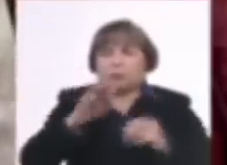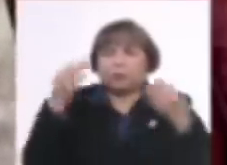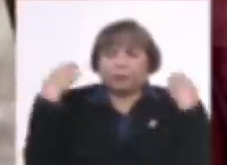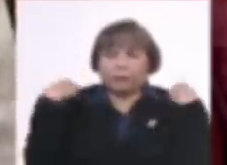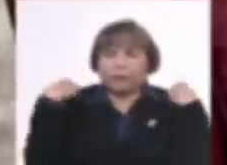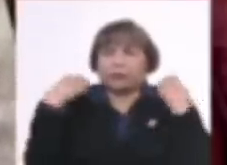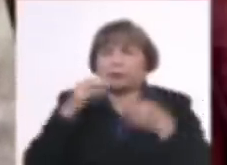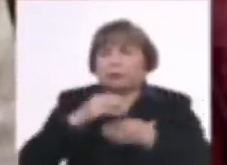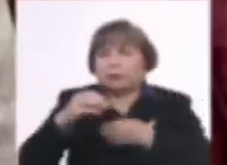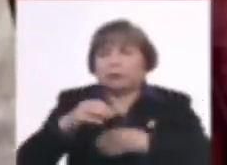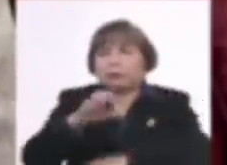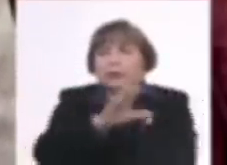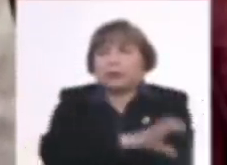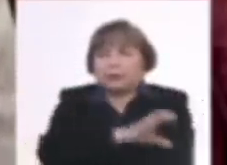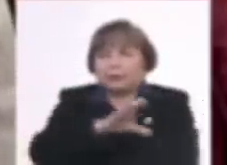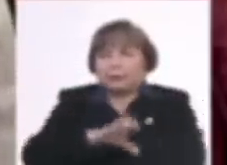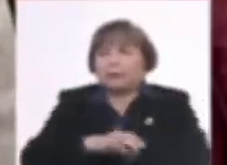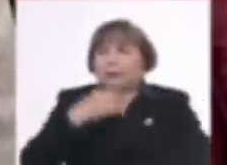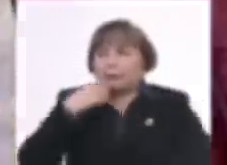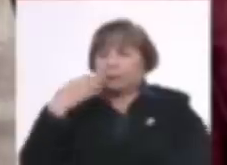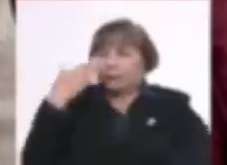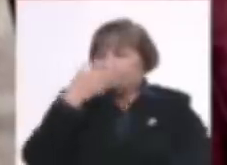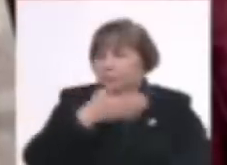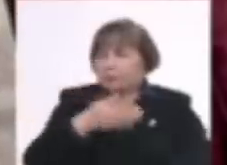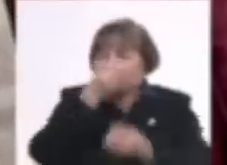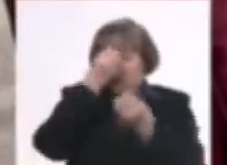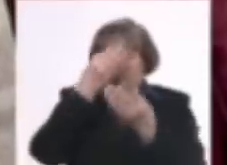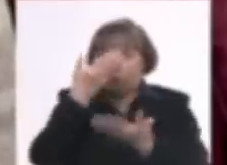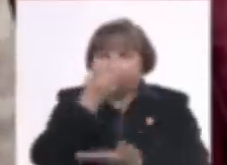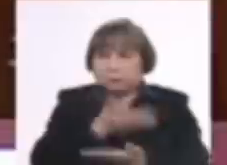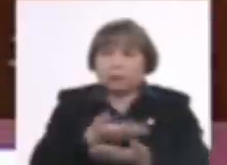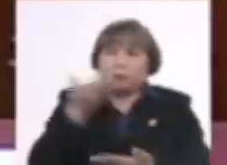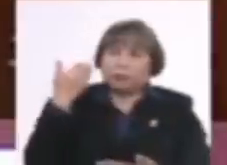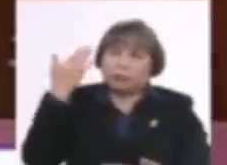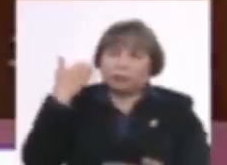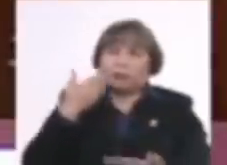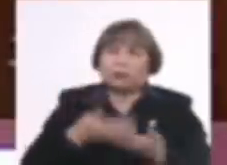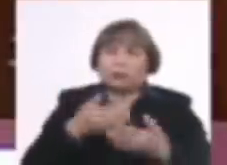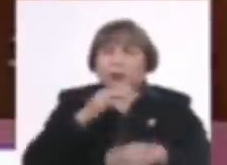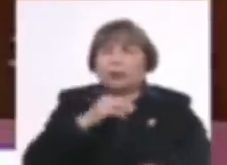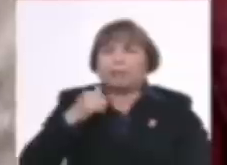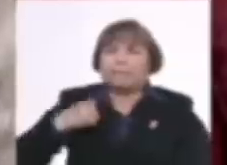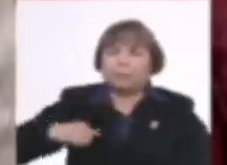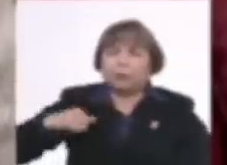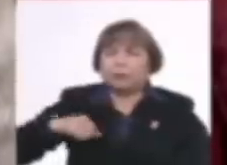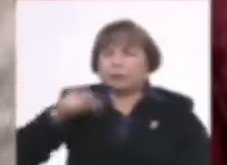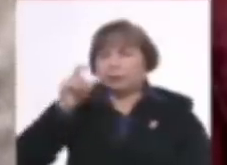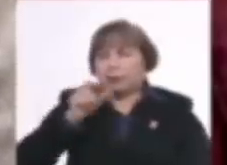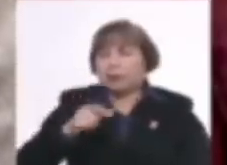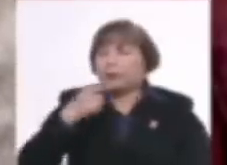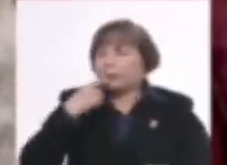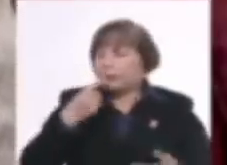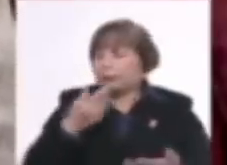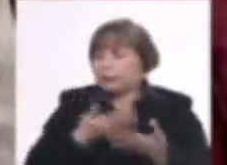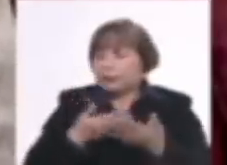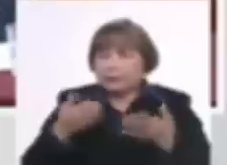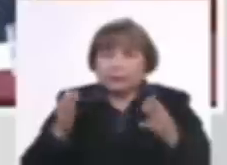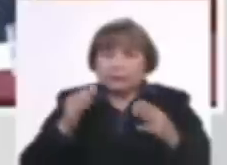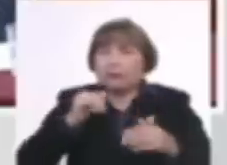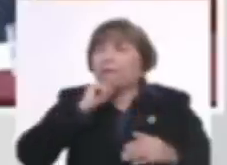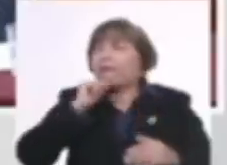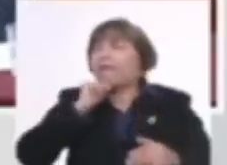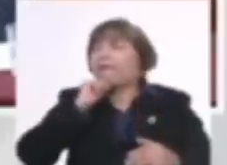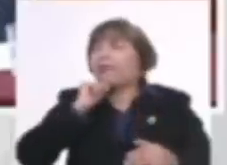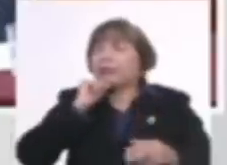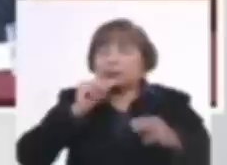oficina descentralizada en Cajamarca, pues yo ya he llevado información ahí anteriormente, elaborado en la municipalidad. Y si me,